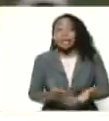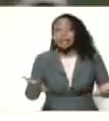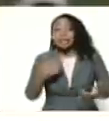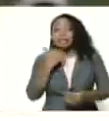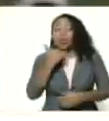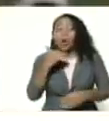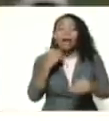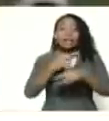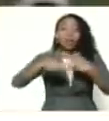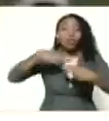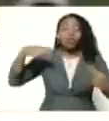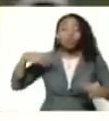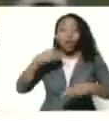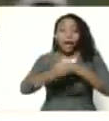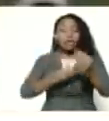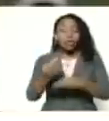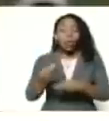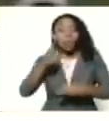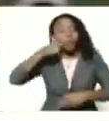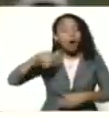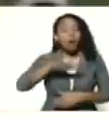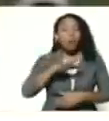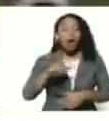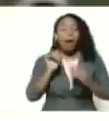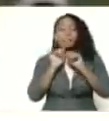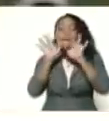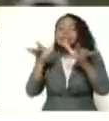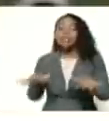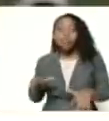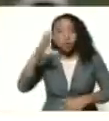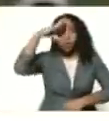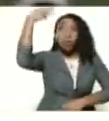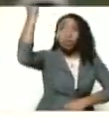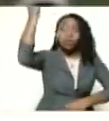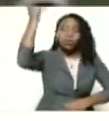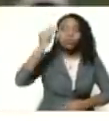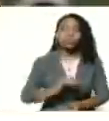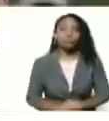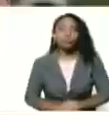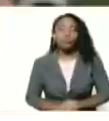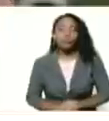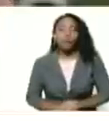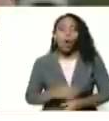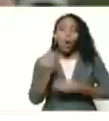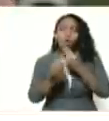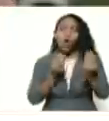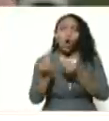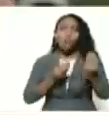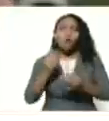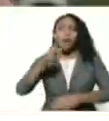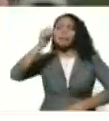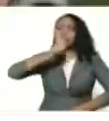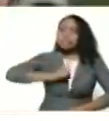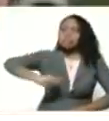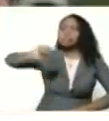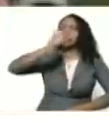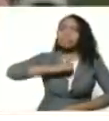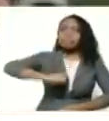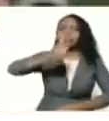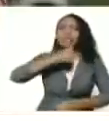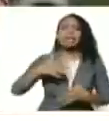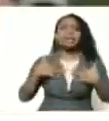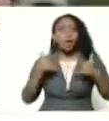prácticamente la revolución ha hecho junto al pueblo, con la bendición de Dios? ¿Cómo hemos resistido para mantener la